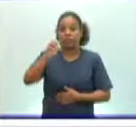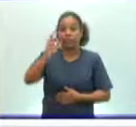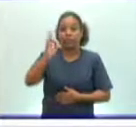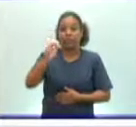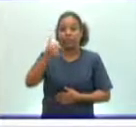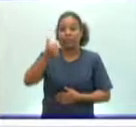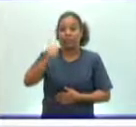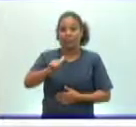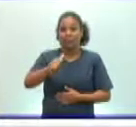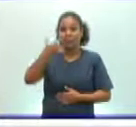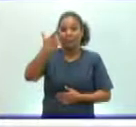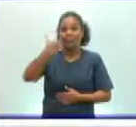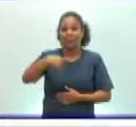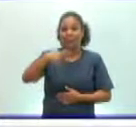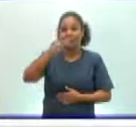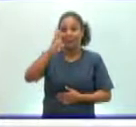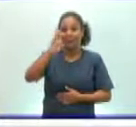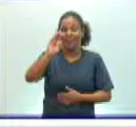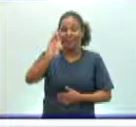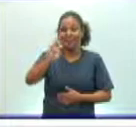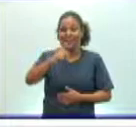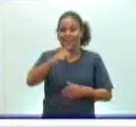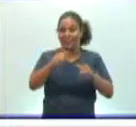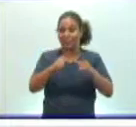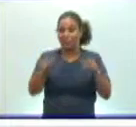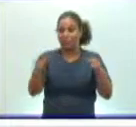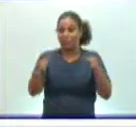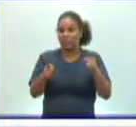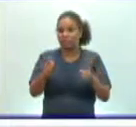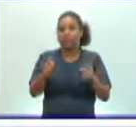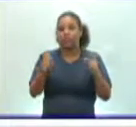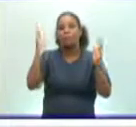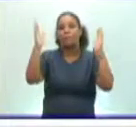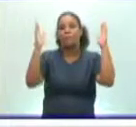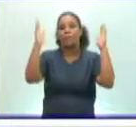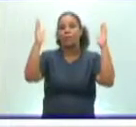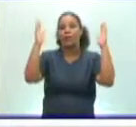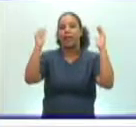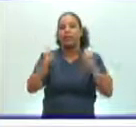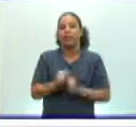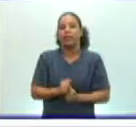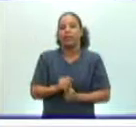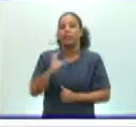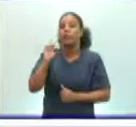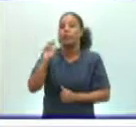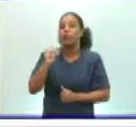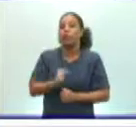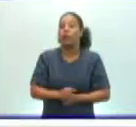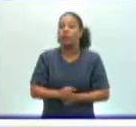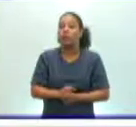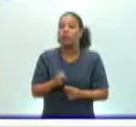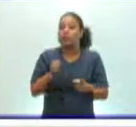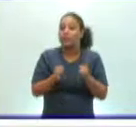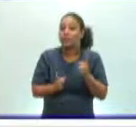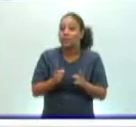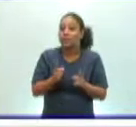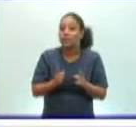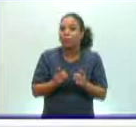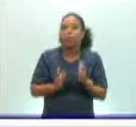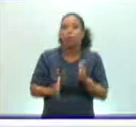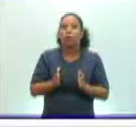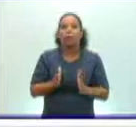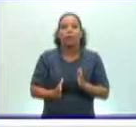AB son segmentos paralelos y estamos hablando de segmentos